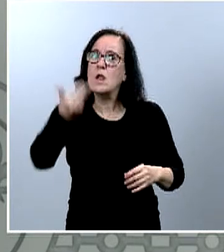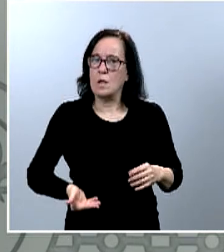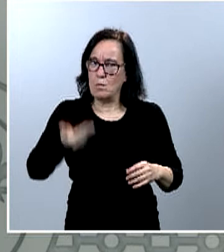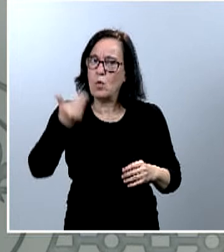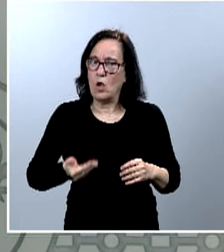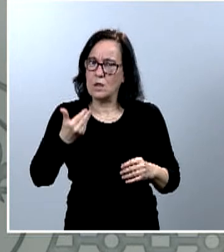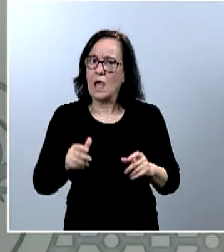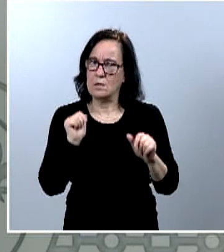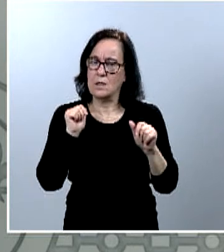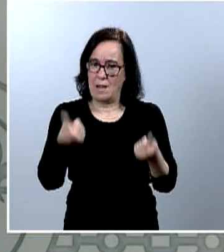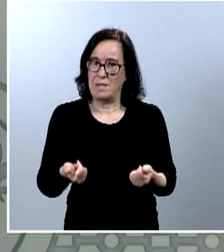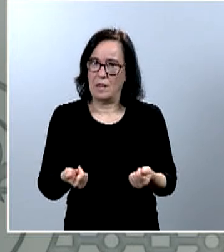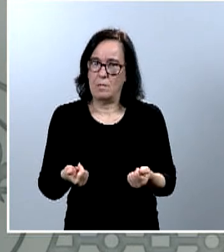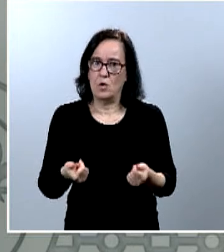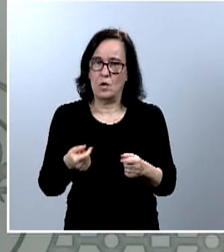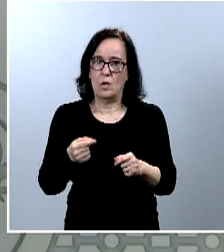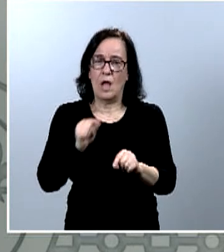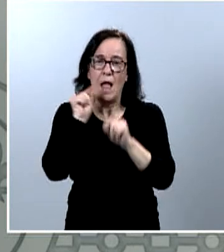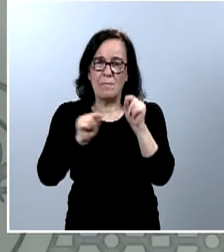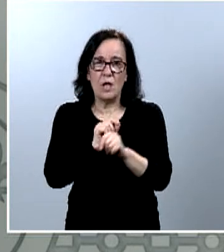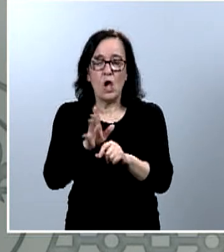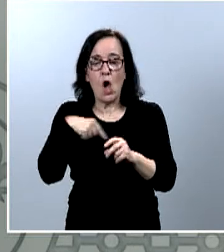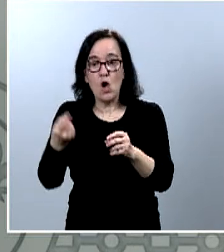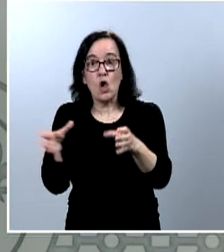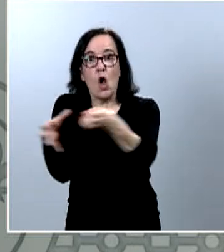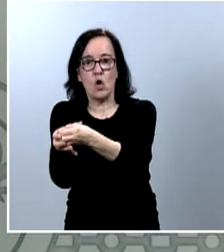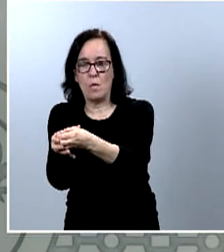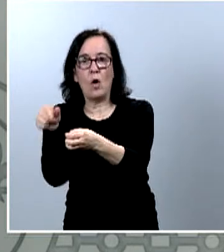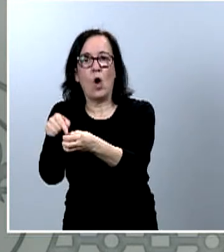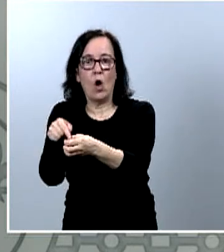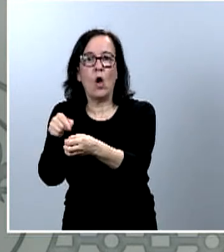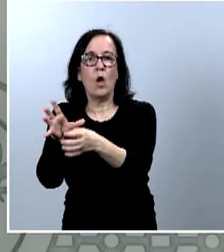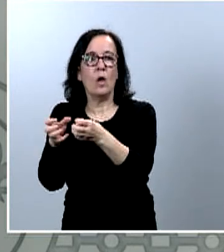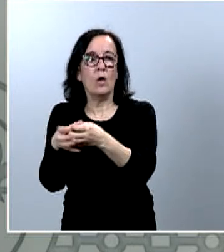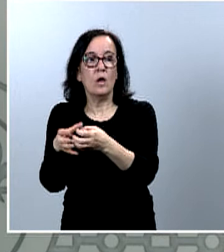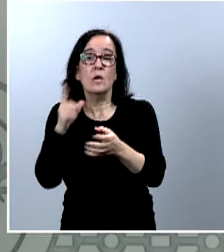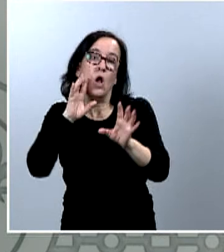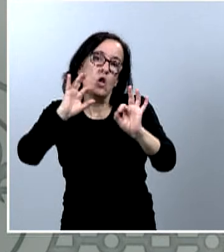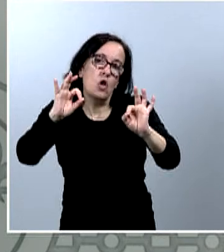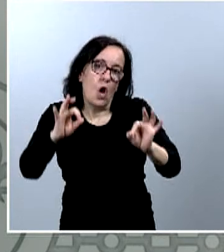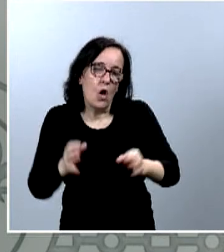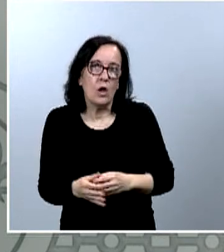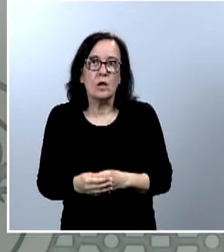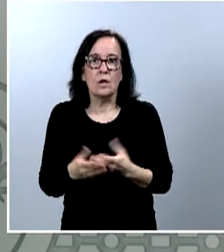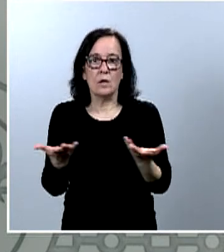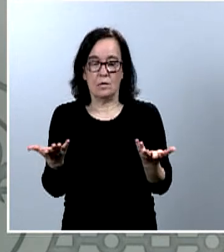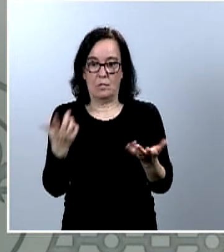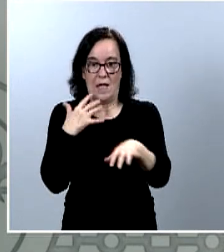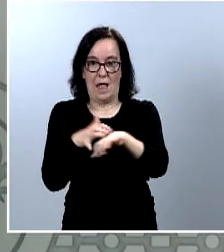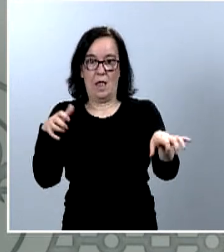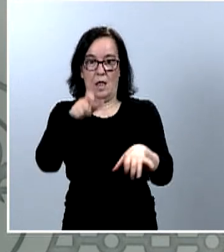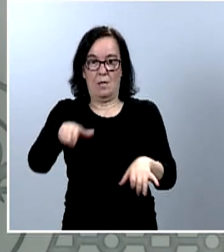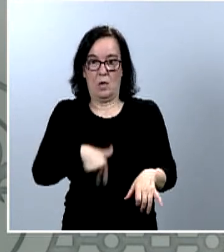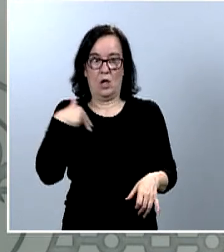epidemia, y luego tenemos otro grupo de transmisión que es el lógico para la población general, y es